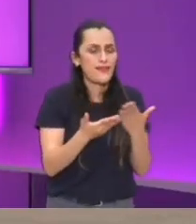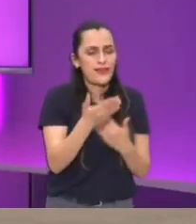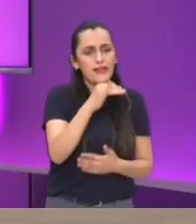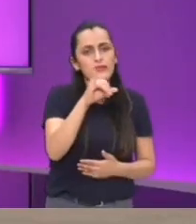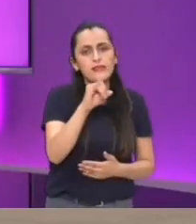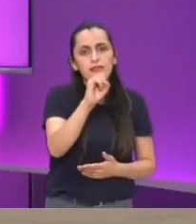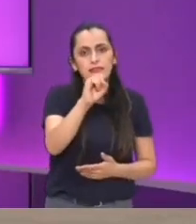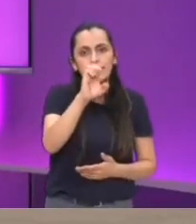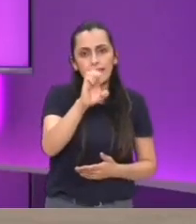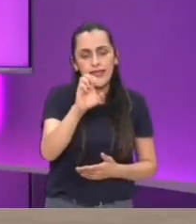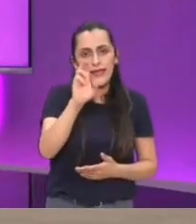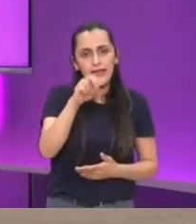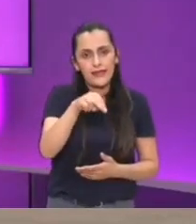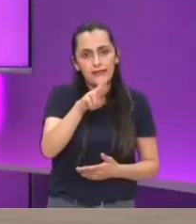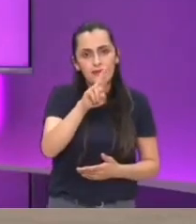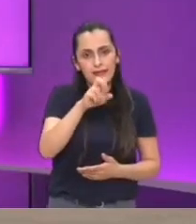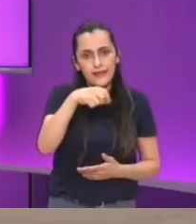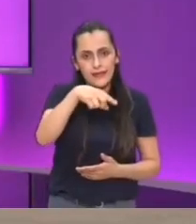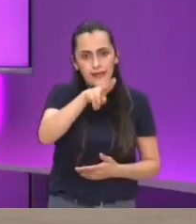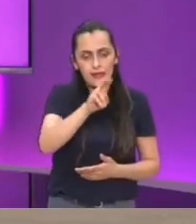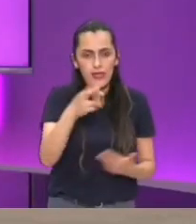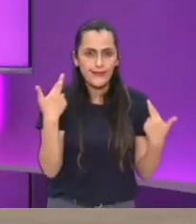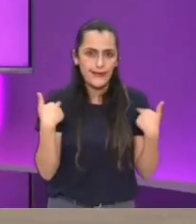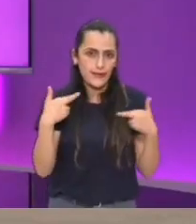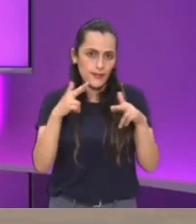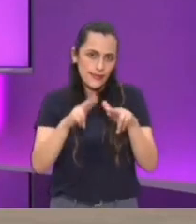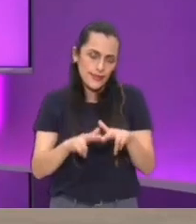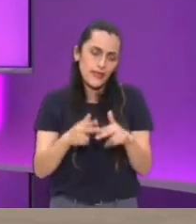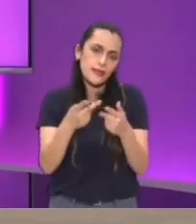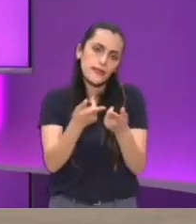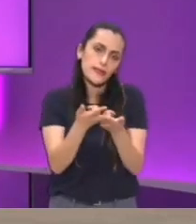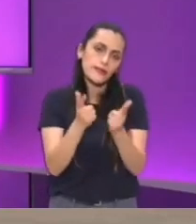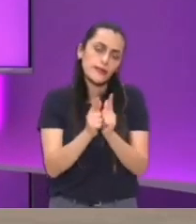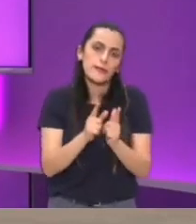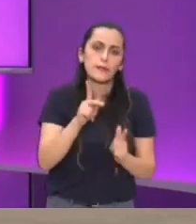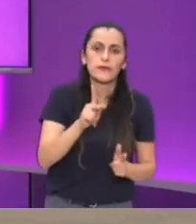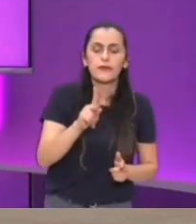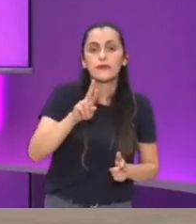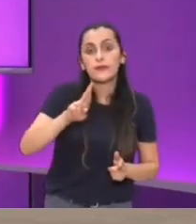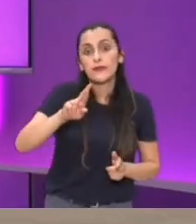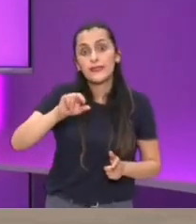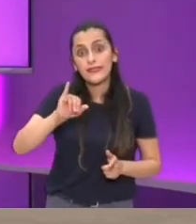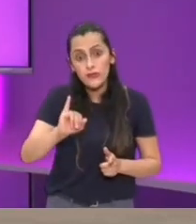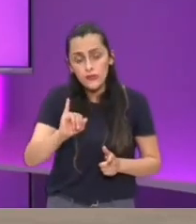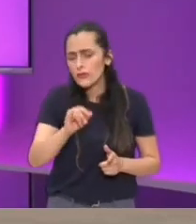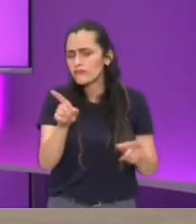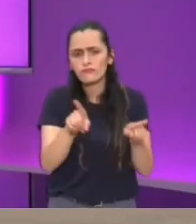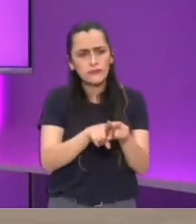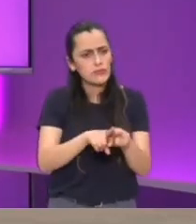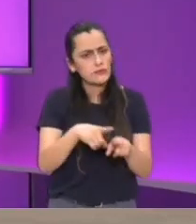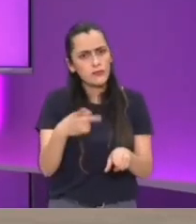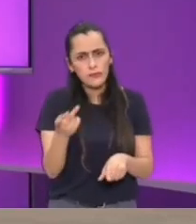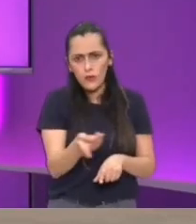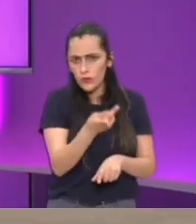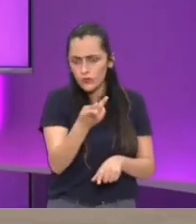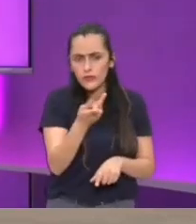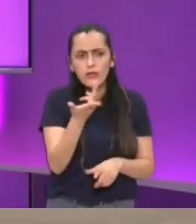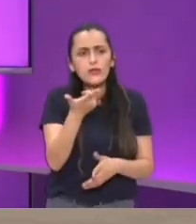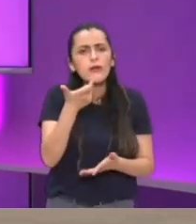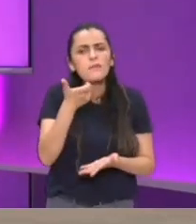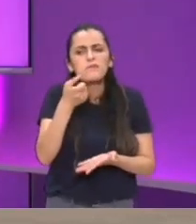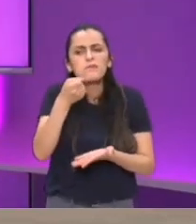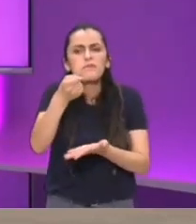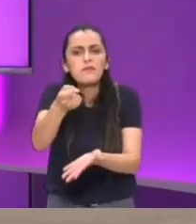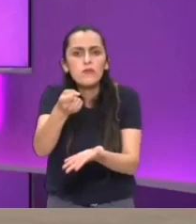Dóger Guerrero, él es representante del Partido Revolucionario Institucional y la misma pregunta, José, ¿cuánto invertir y